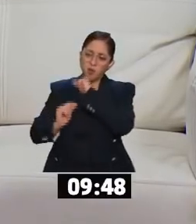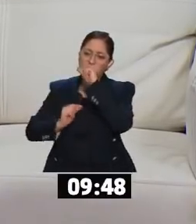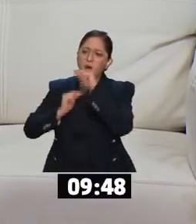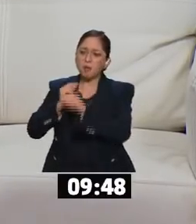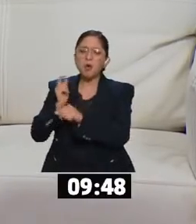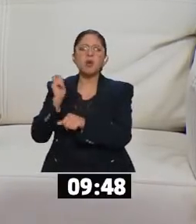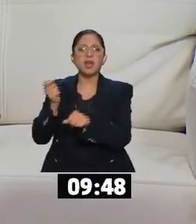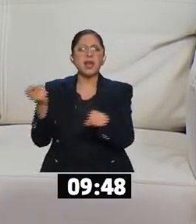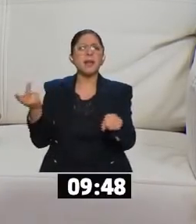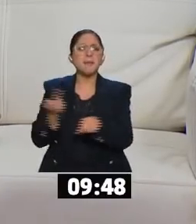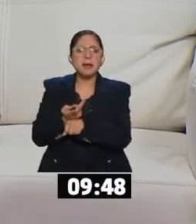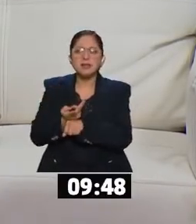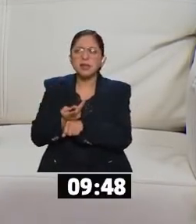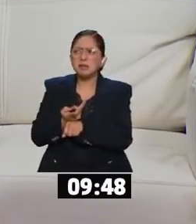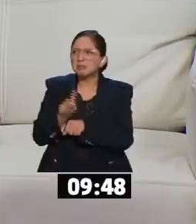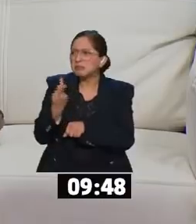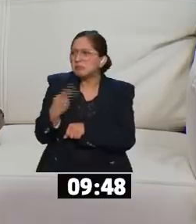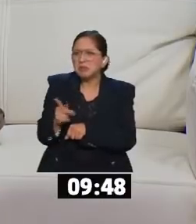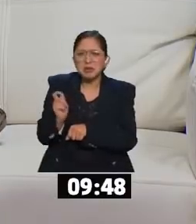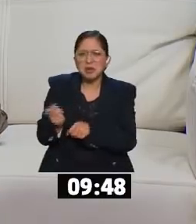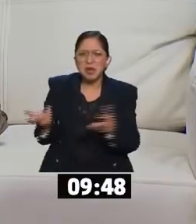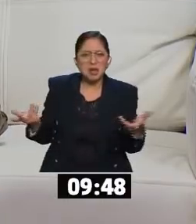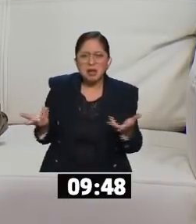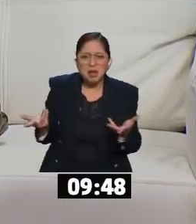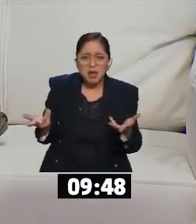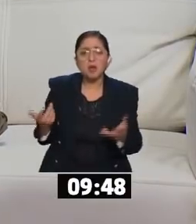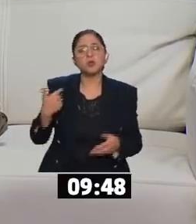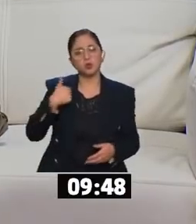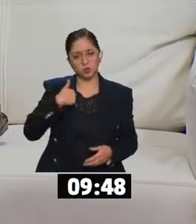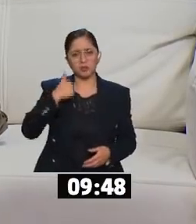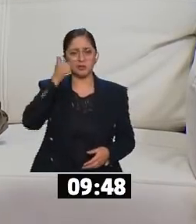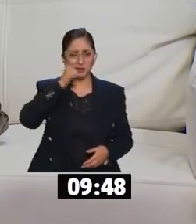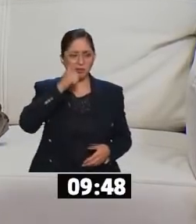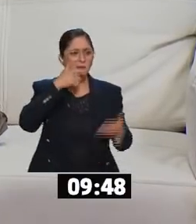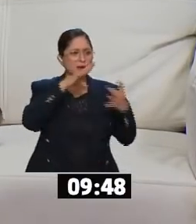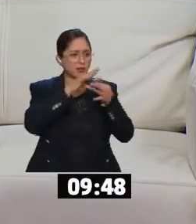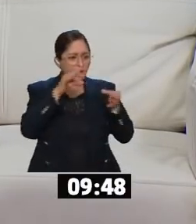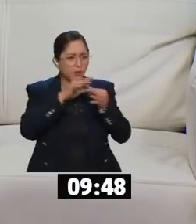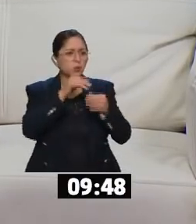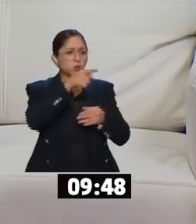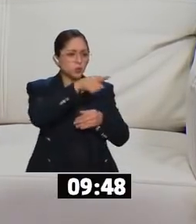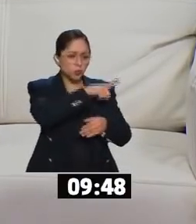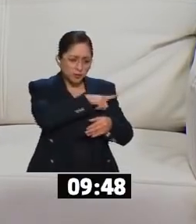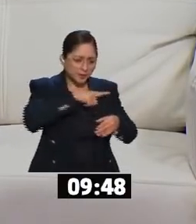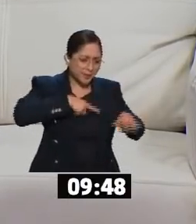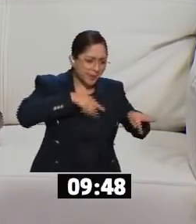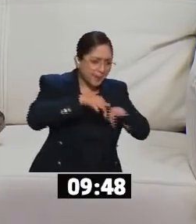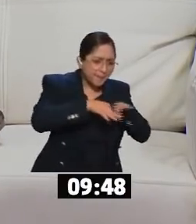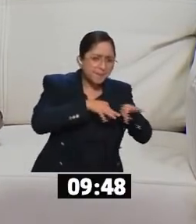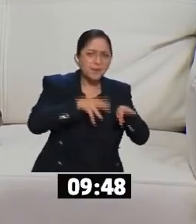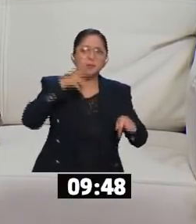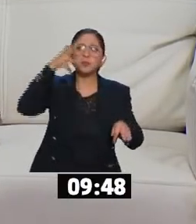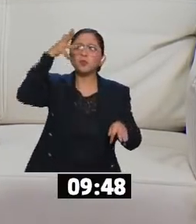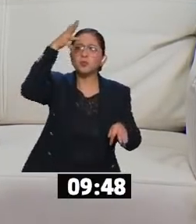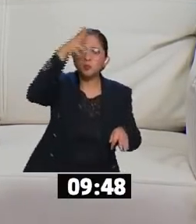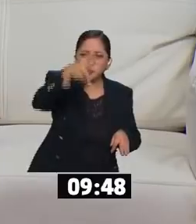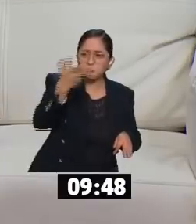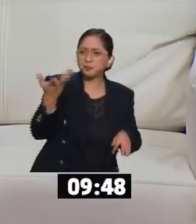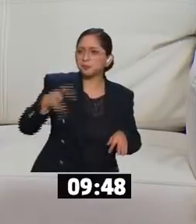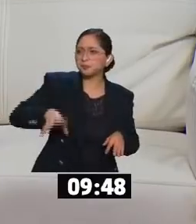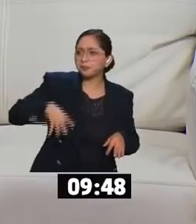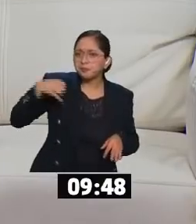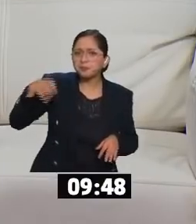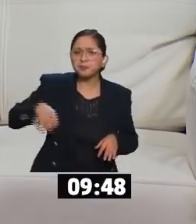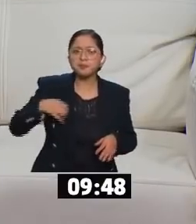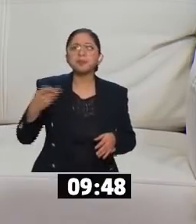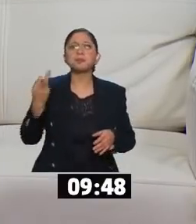social, claro, pero ¿en dónde? Yo siempre hablo de que hay que trabajar por el futuro, de que hay que luchar. Bueno, ¿en dónde? En este caso es en